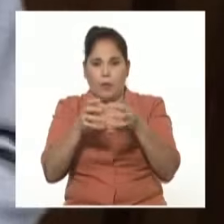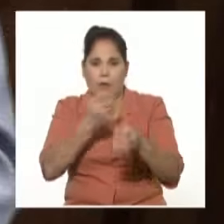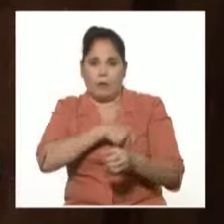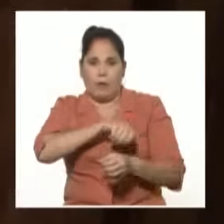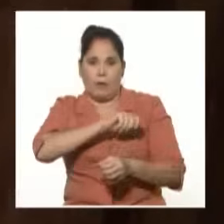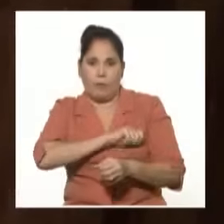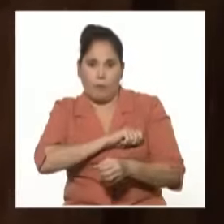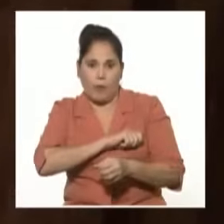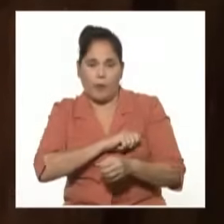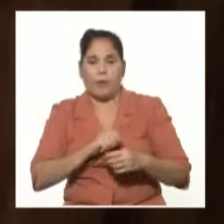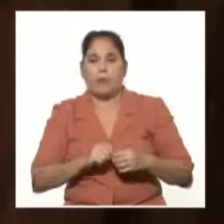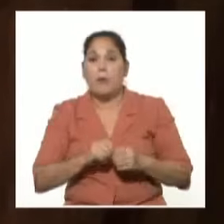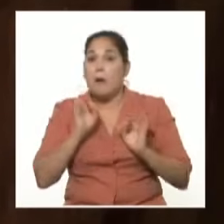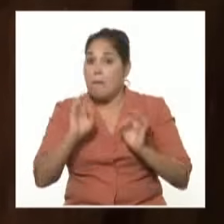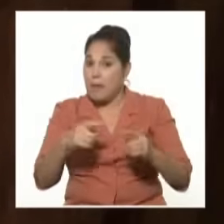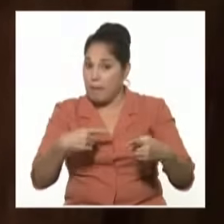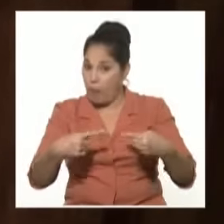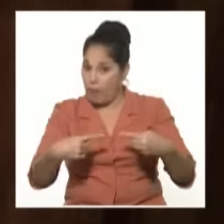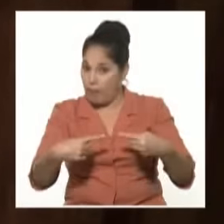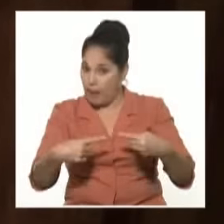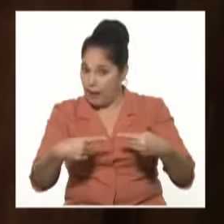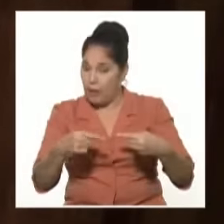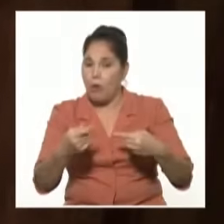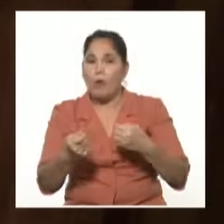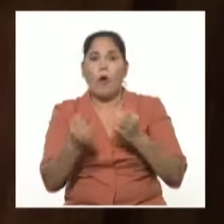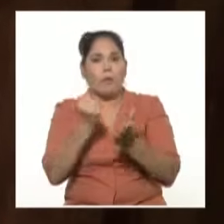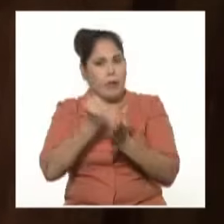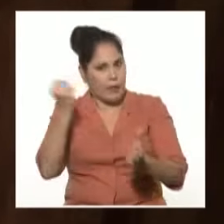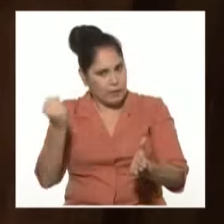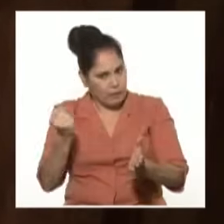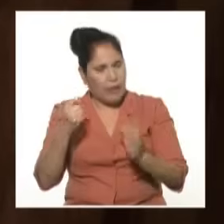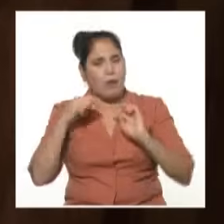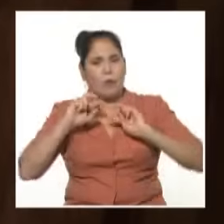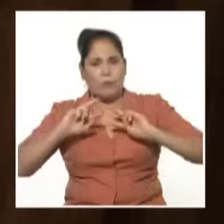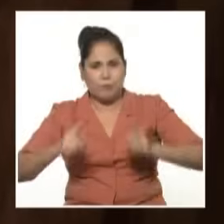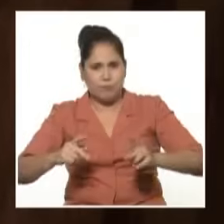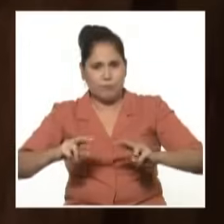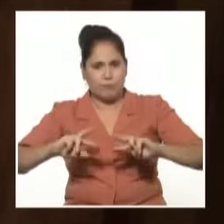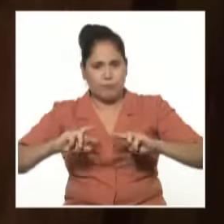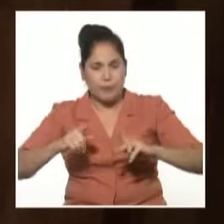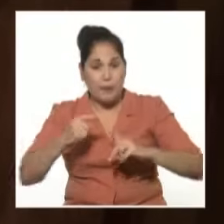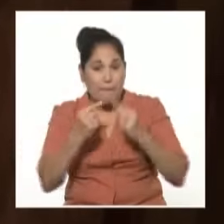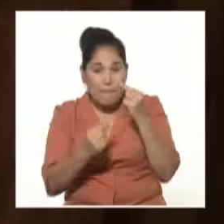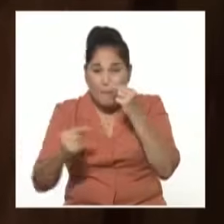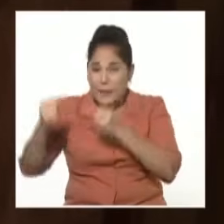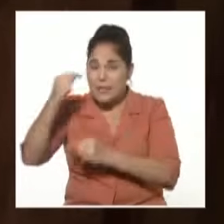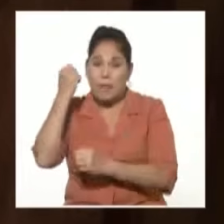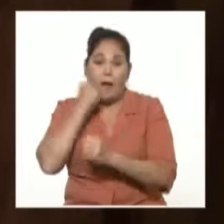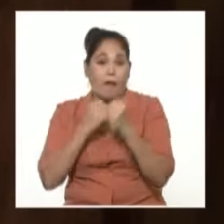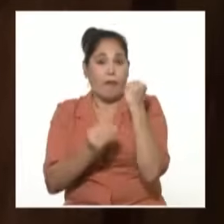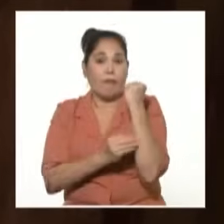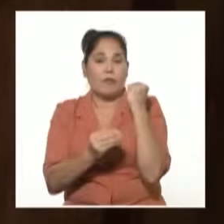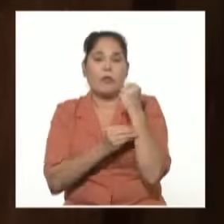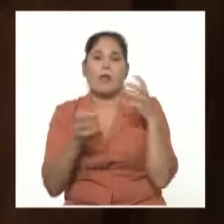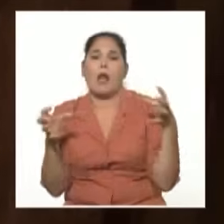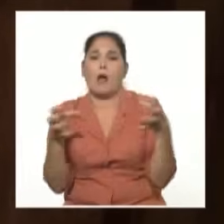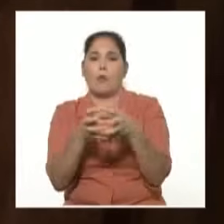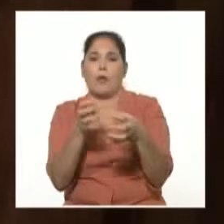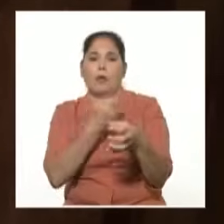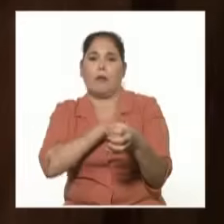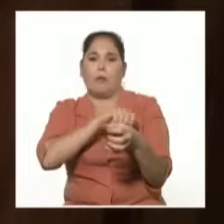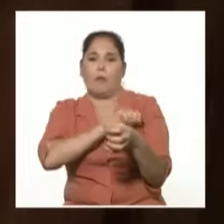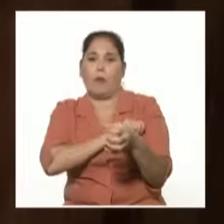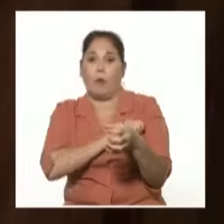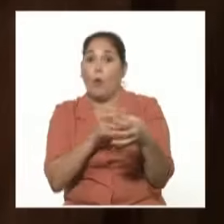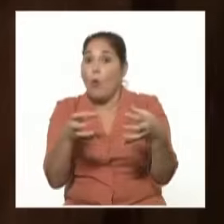El transcurso mismo del Pleno nos ha ratificado de una y otra vez que la principal fortaleza es la unidad, una